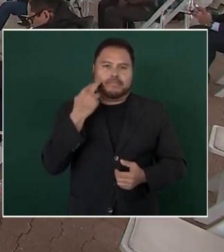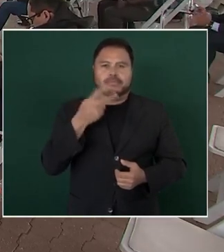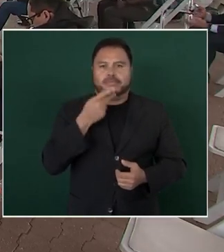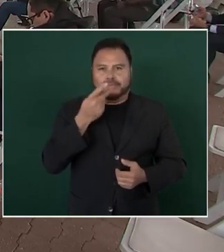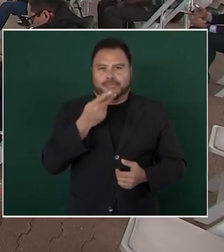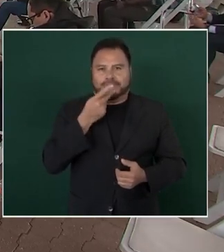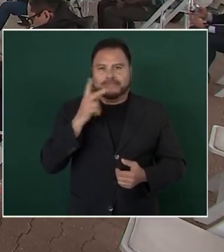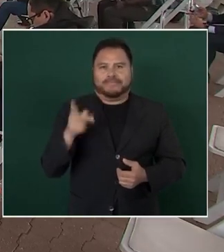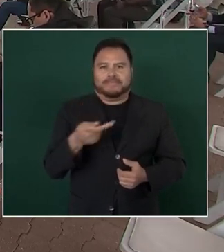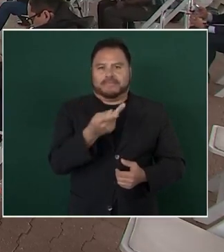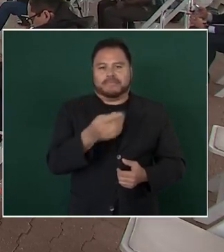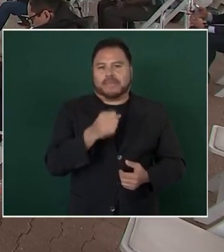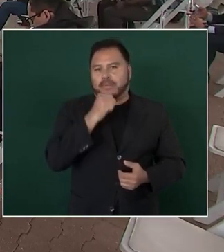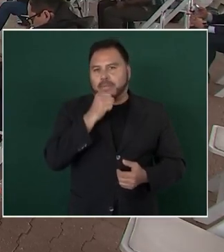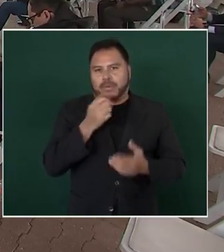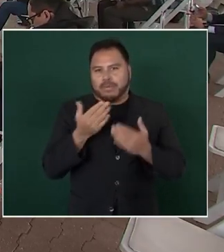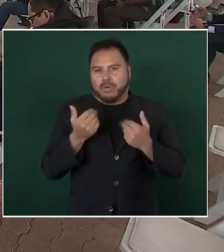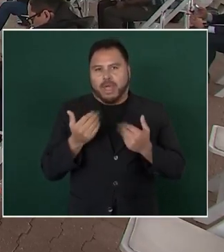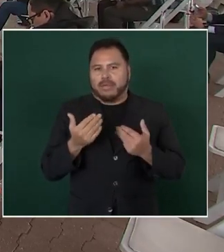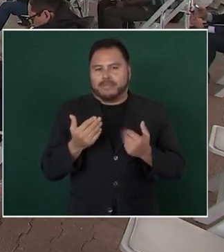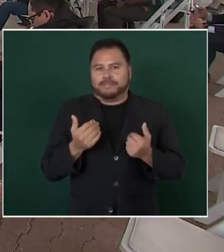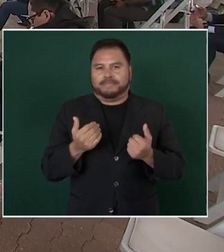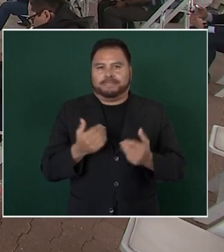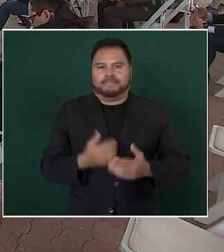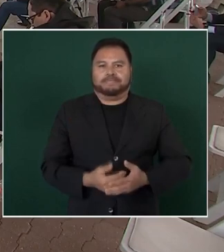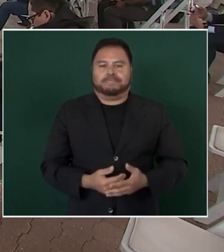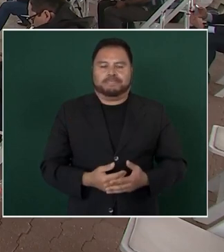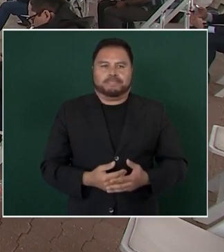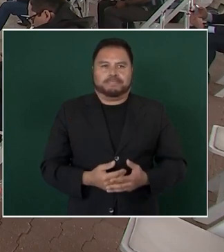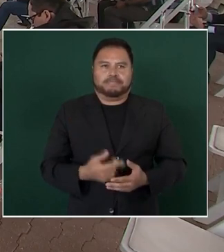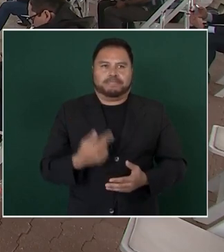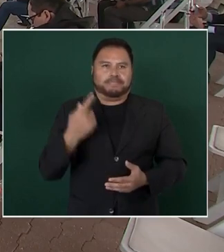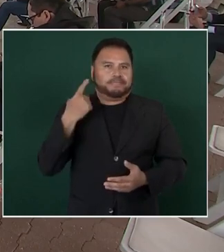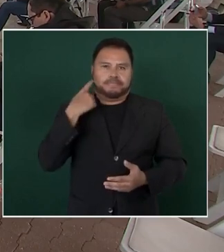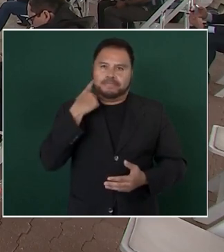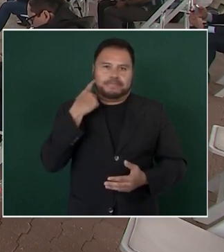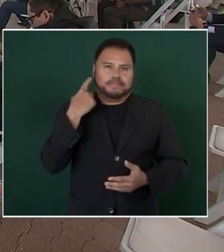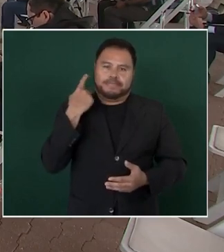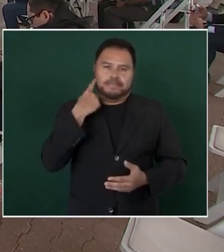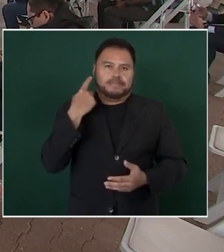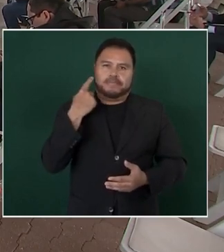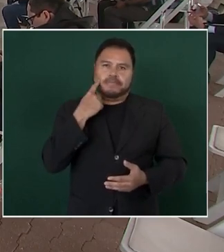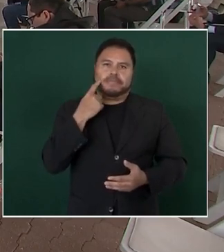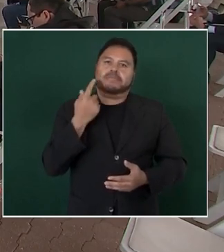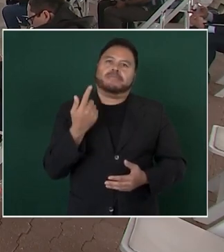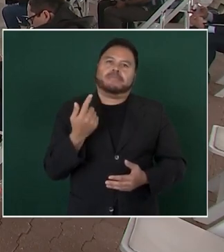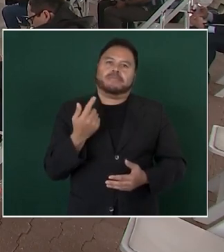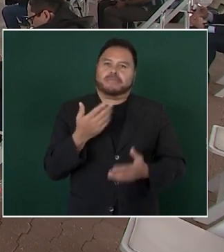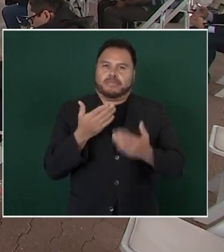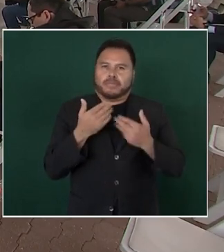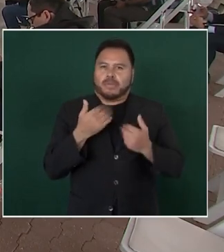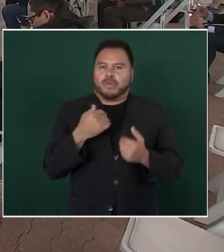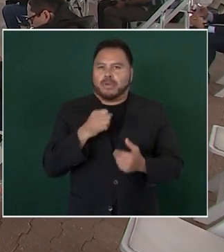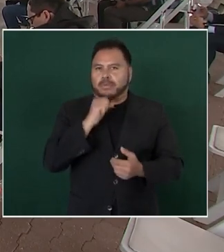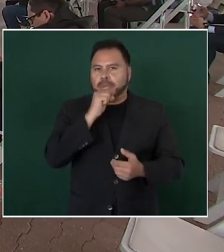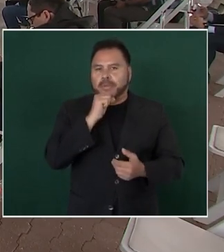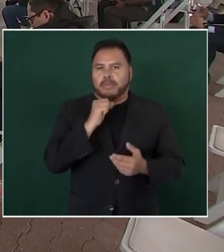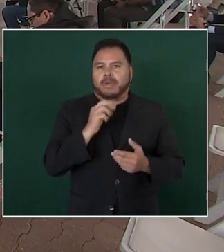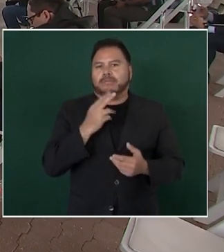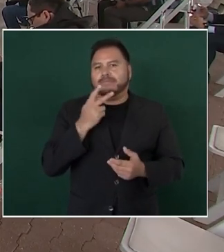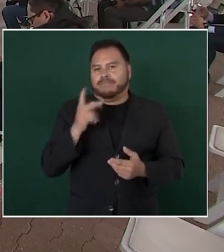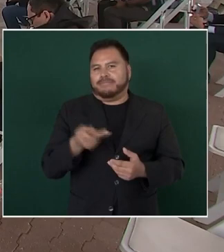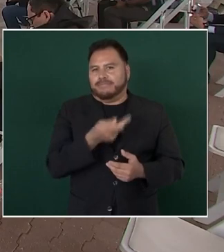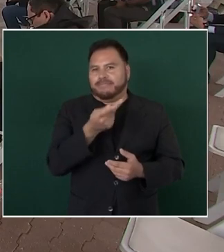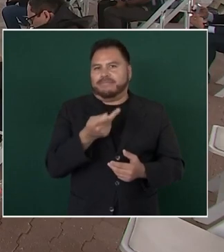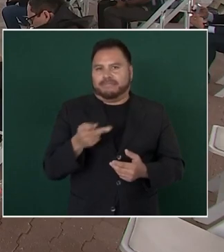próximos elecciones. Y vemos perfiles y que incluso podía haber traiciones. Yo le pregunto por el Partido Verde Ecologista de México, que ha nombrado, por